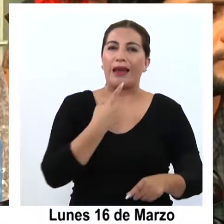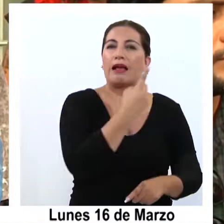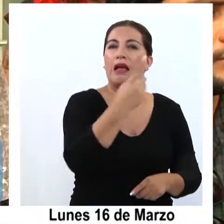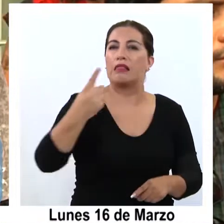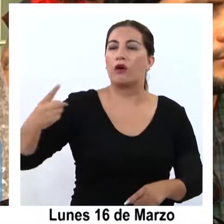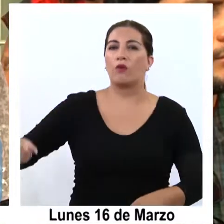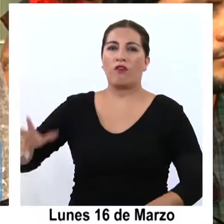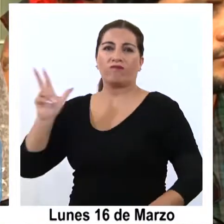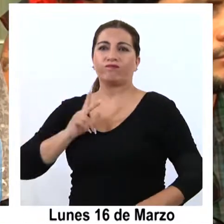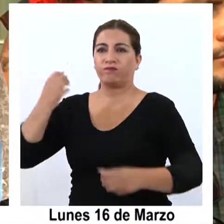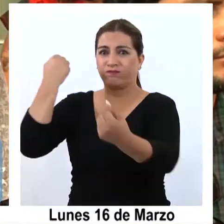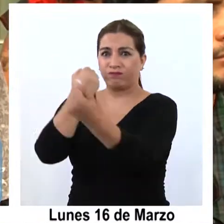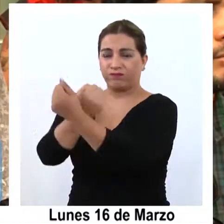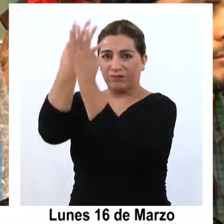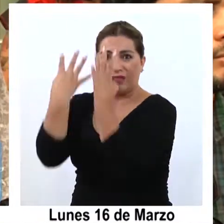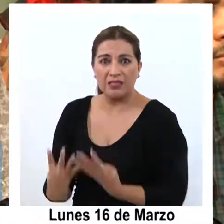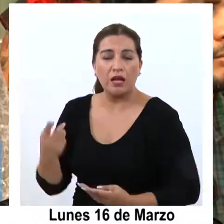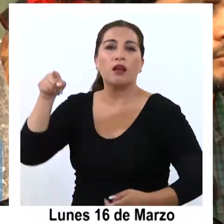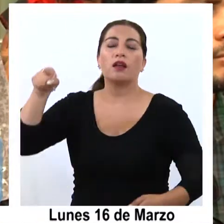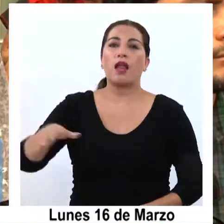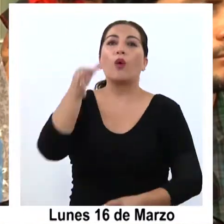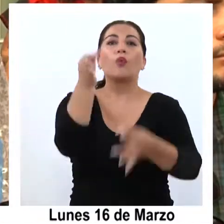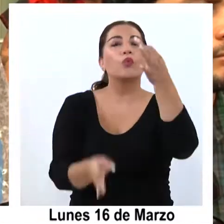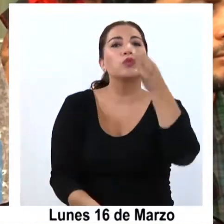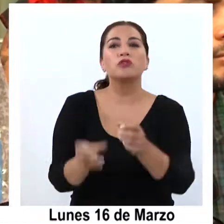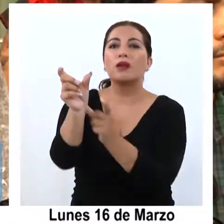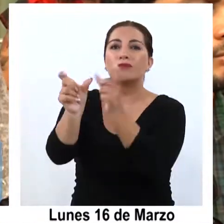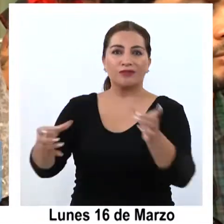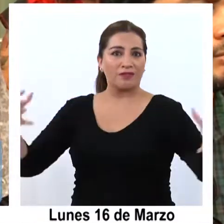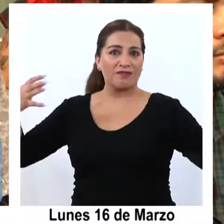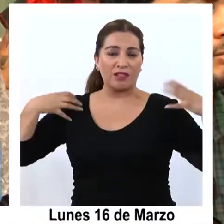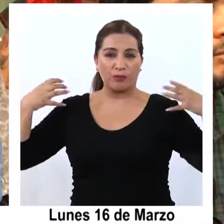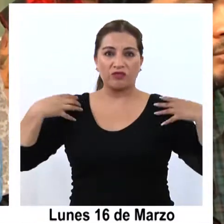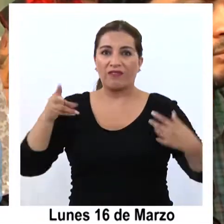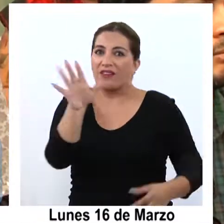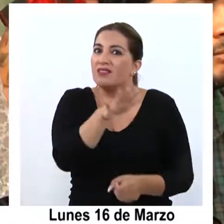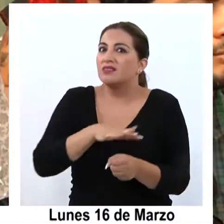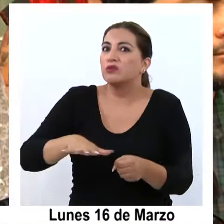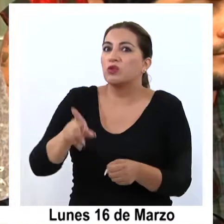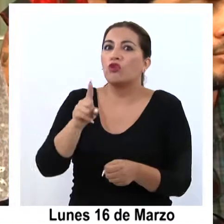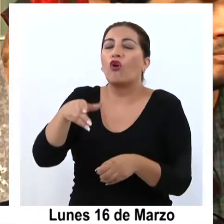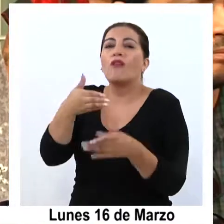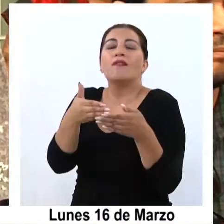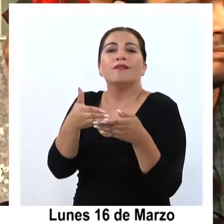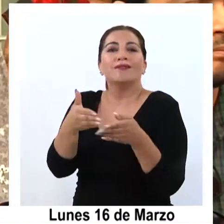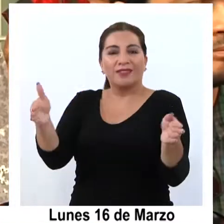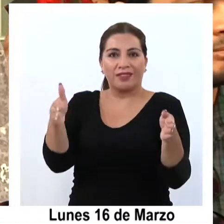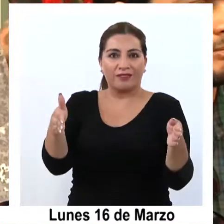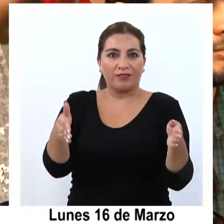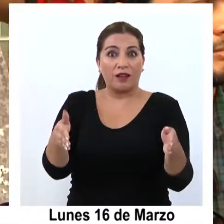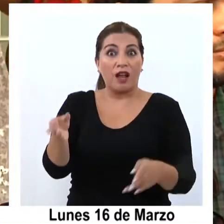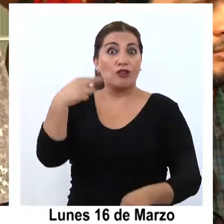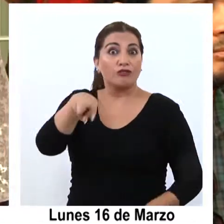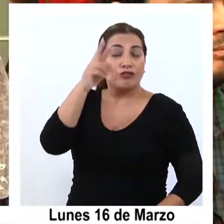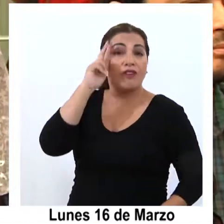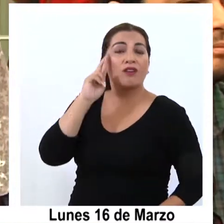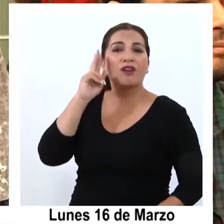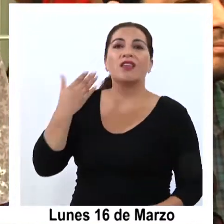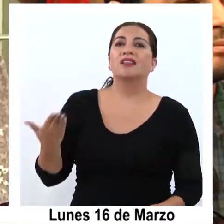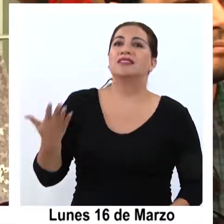altura para individualizar y formalizar y llevar a juicio a las personas que sean responsables de estos hechos y no dejar en la impunidad,